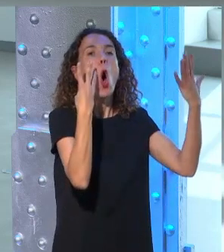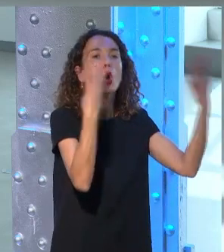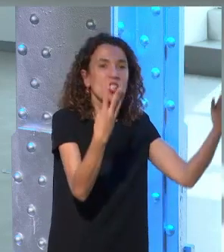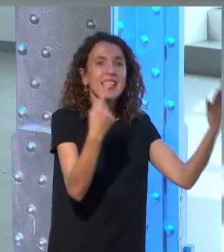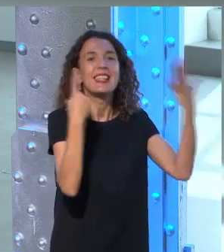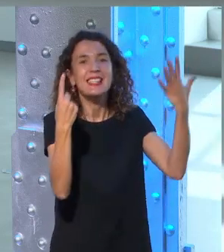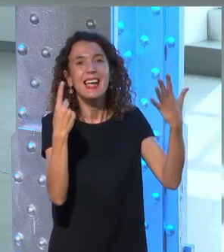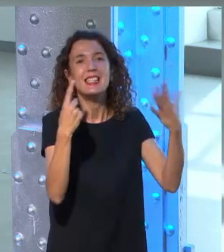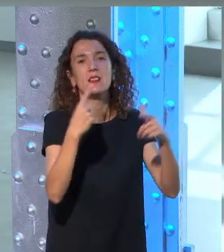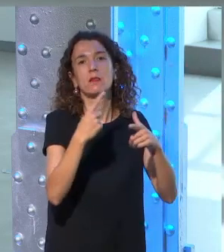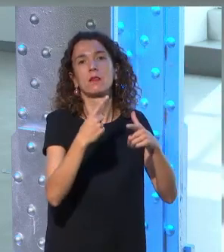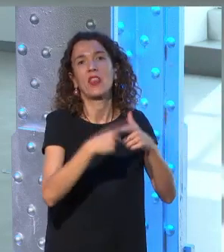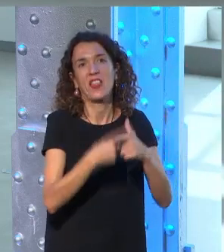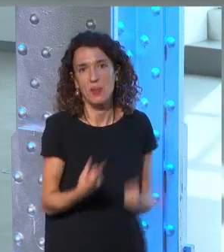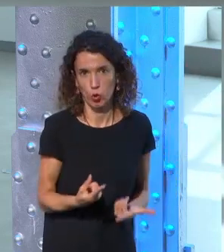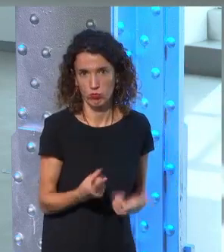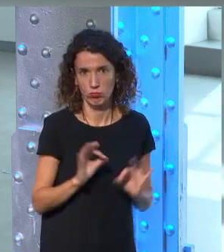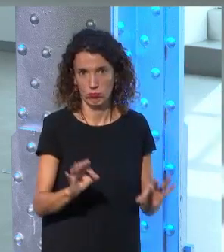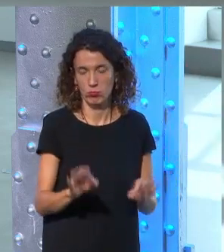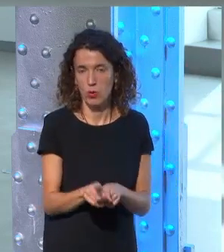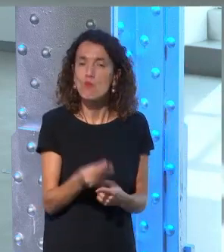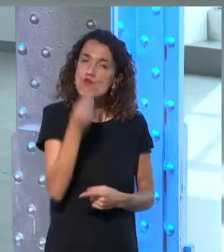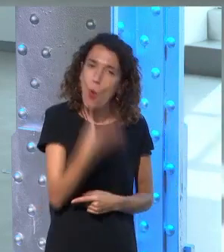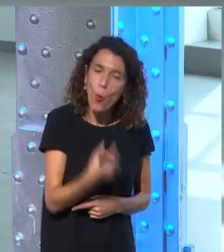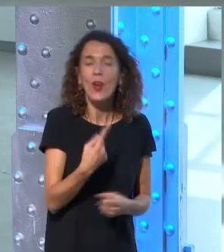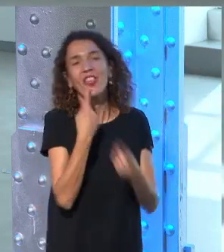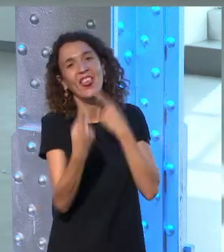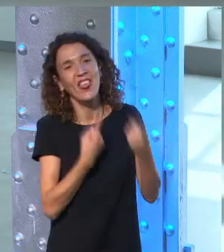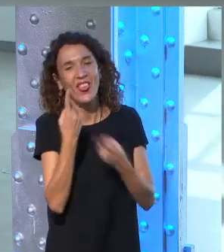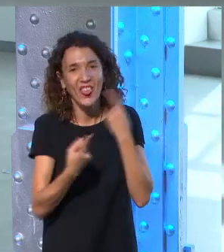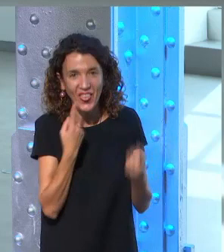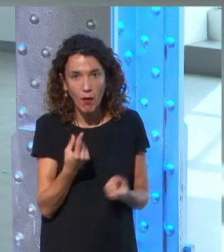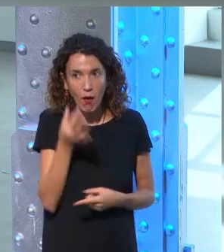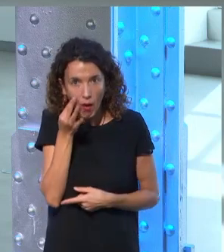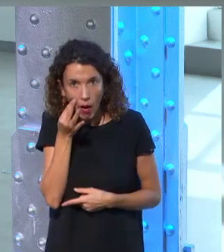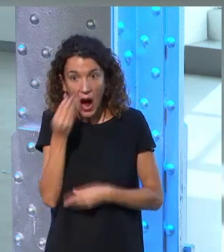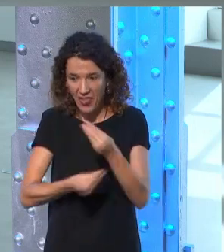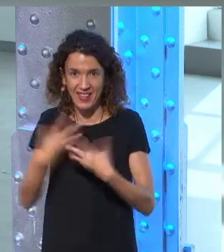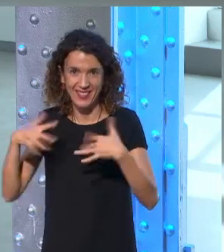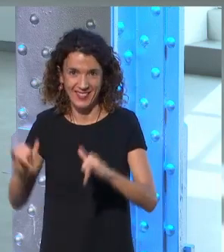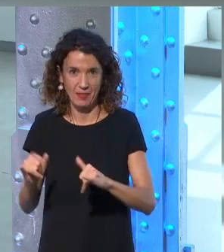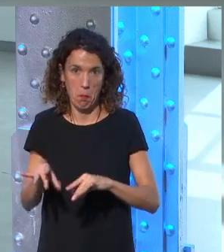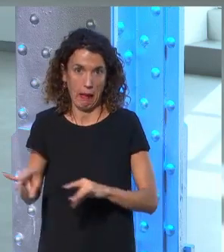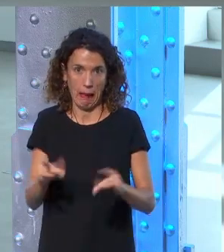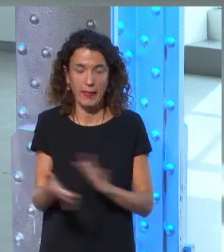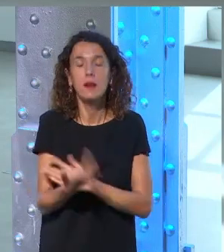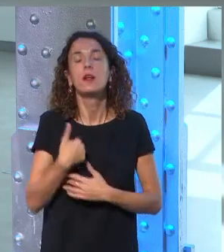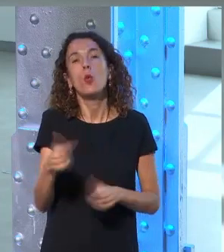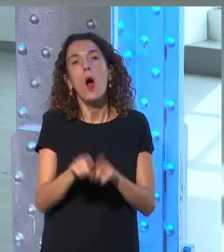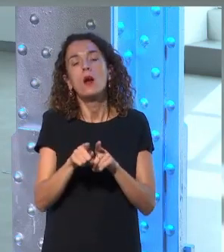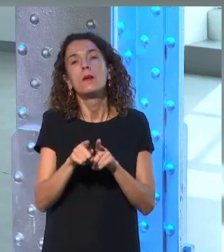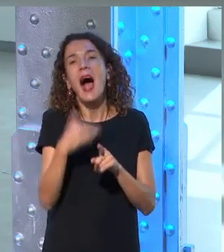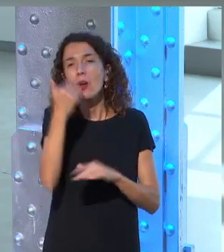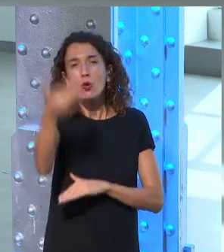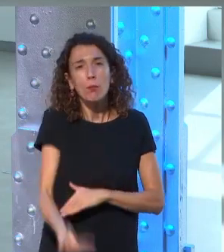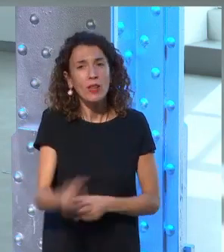0,86 céntimos de euro. Entonces somos muy buenos para decir y no tan buenos para hacer. Entonces yo diría que una potente